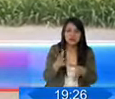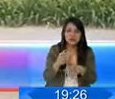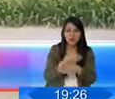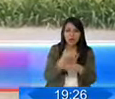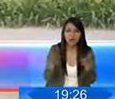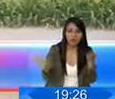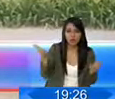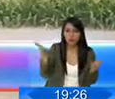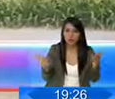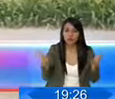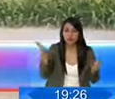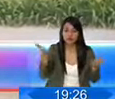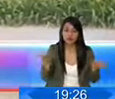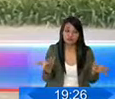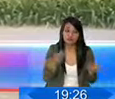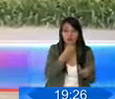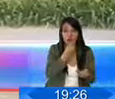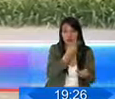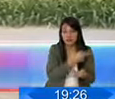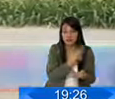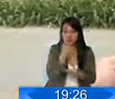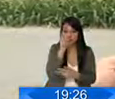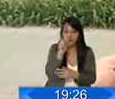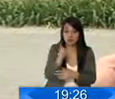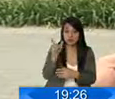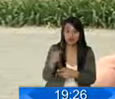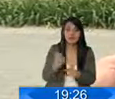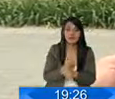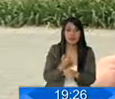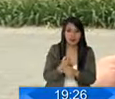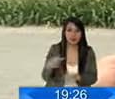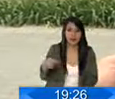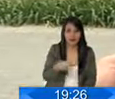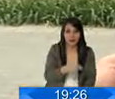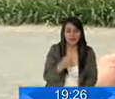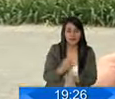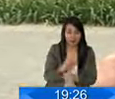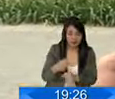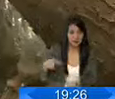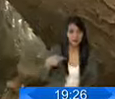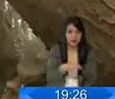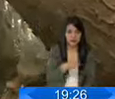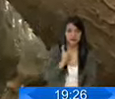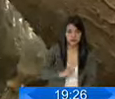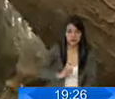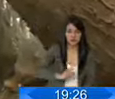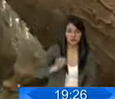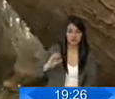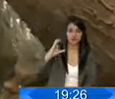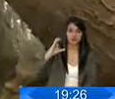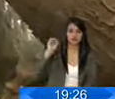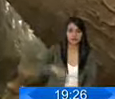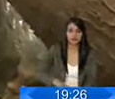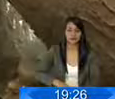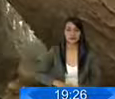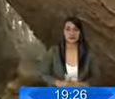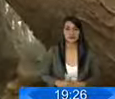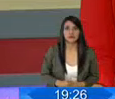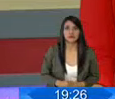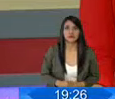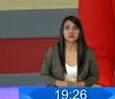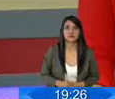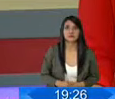esta situación de que al menos dos personas en el hogar están contribuyendo con ingresos. Informó Héctor